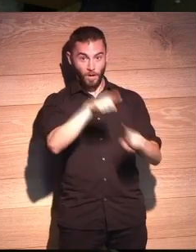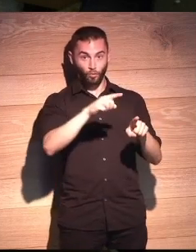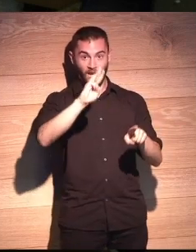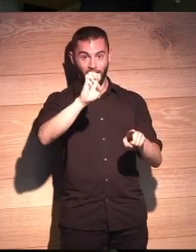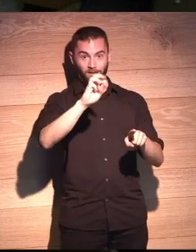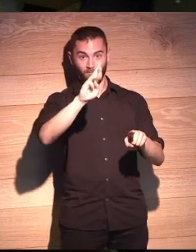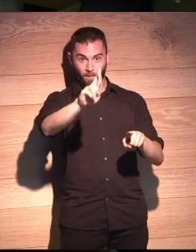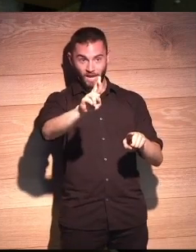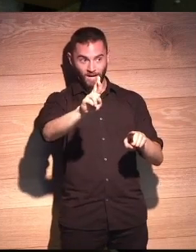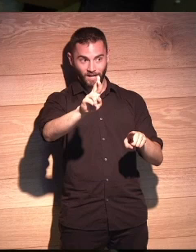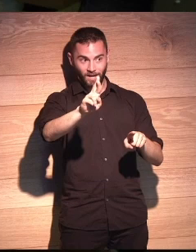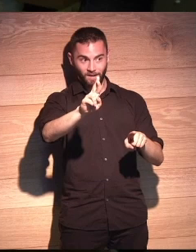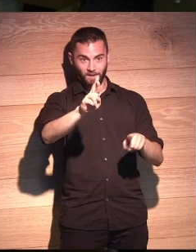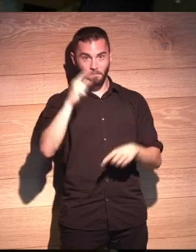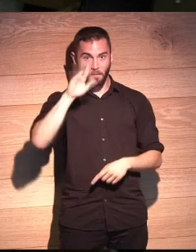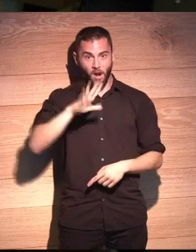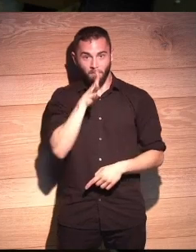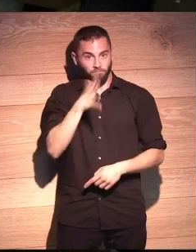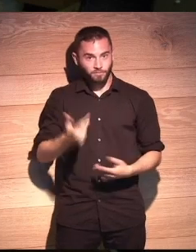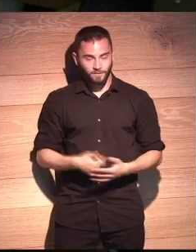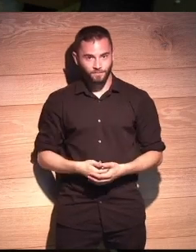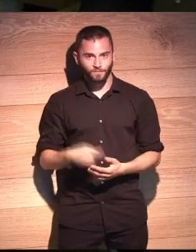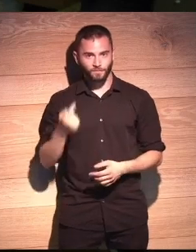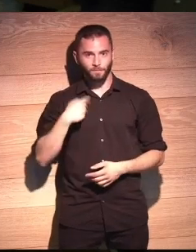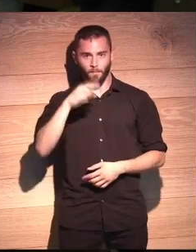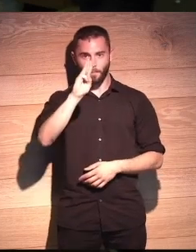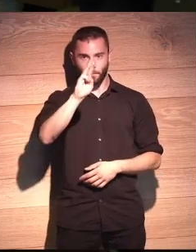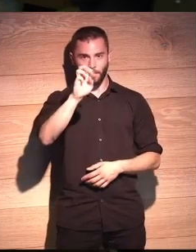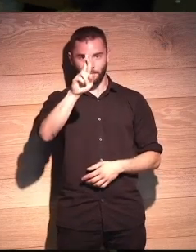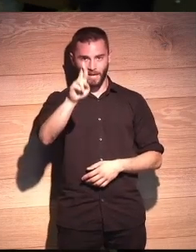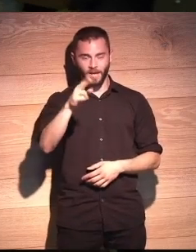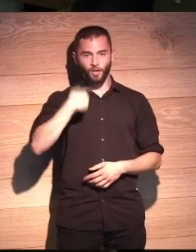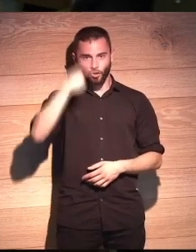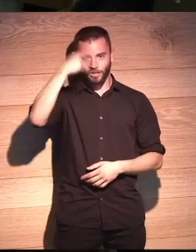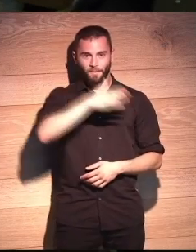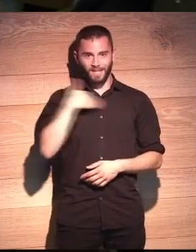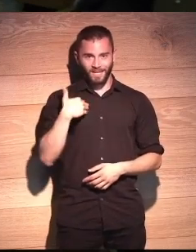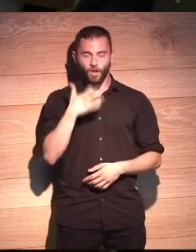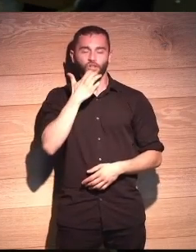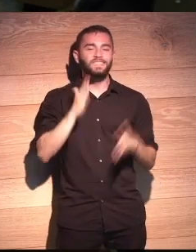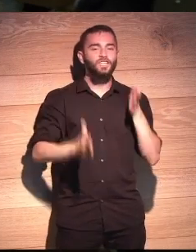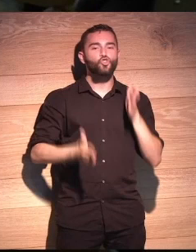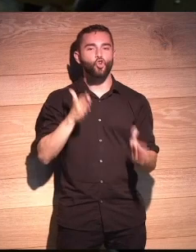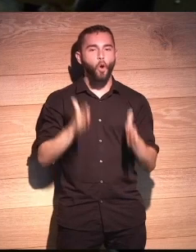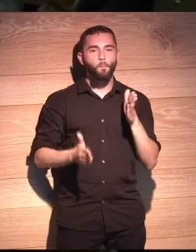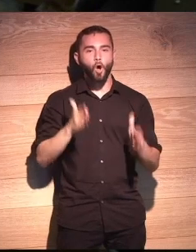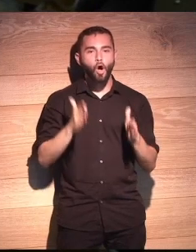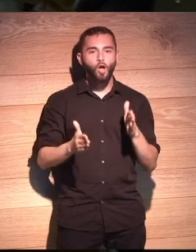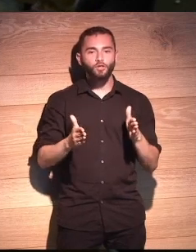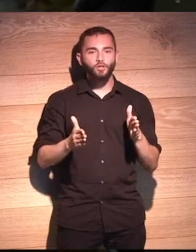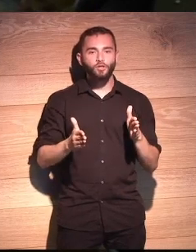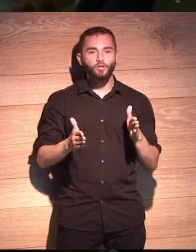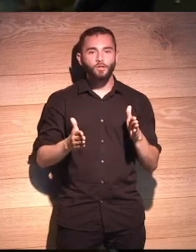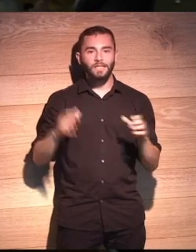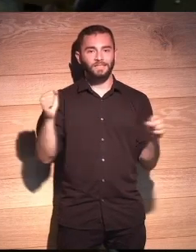a Pepper. Me parece bárbaro. Quiero saber, Pepper, si los robots... nos vais a